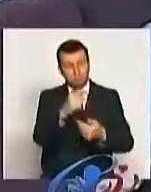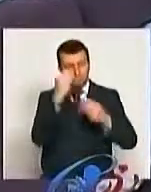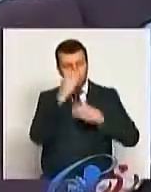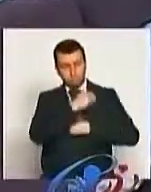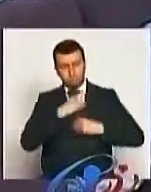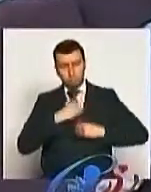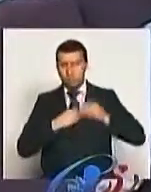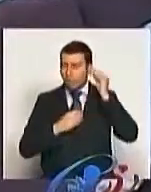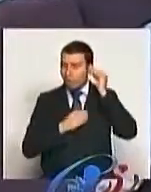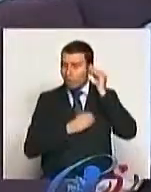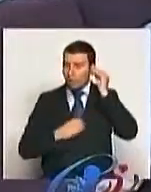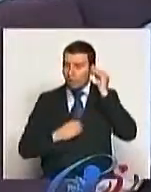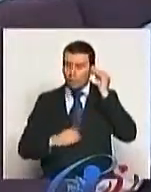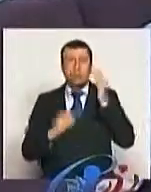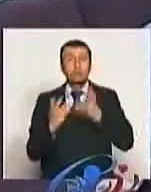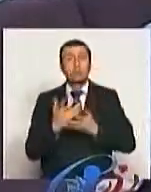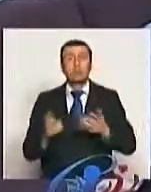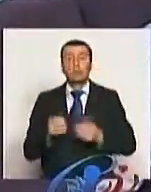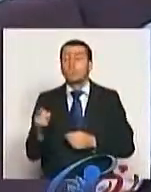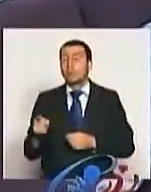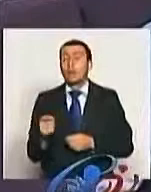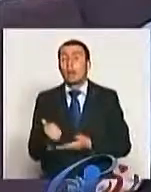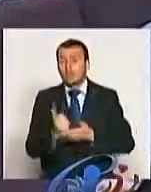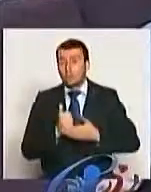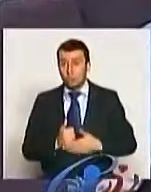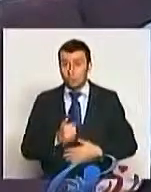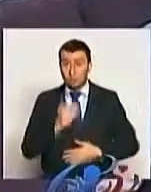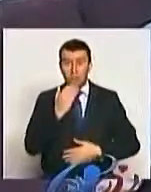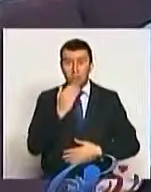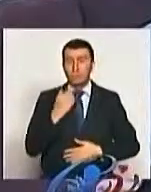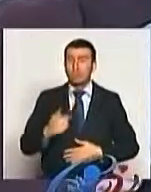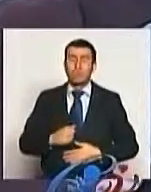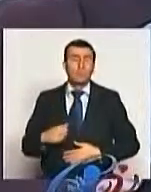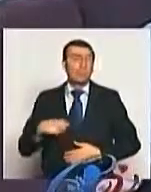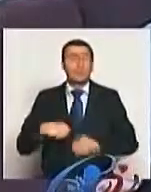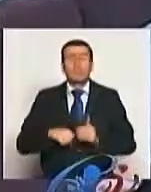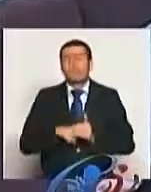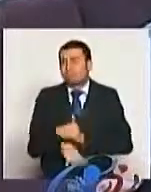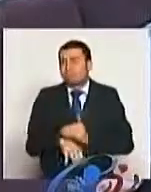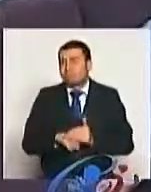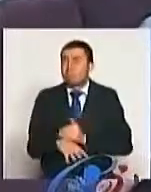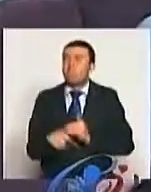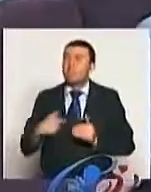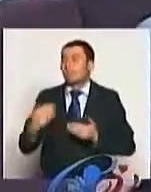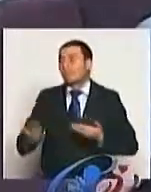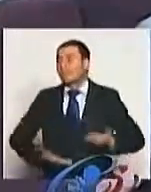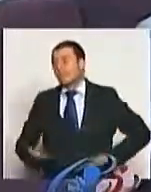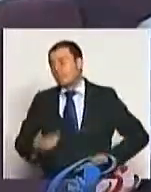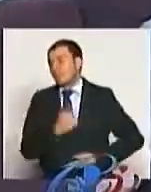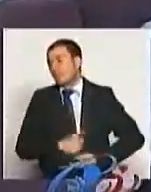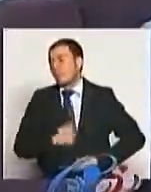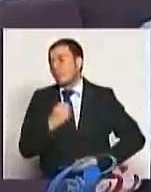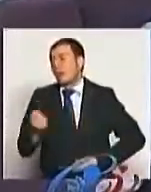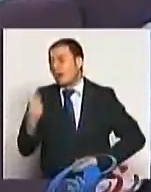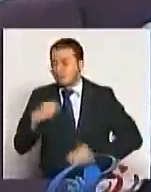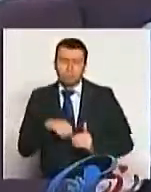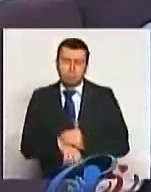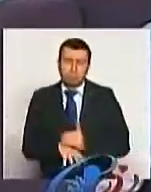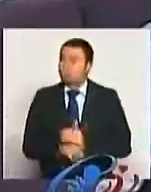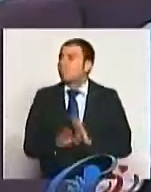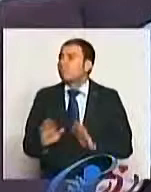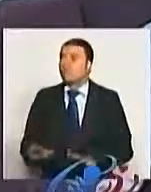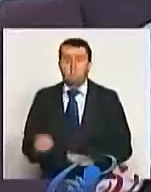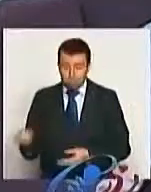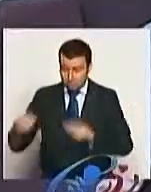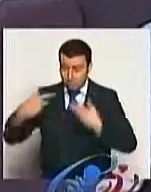me preocupa mucho, llega la persona, no, es que yo tenía una diarrea y pasé por una tienda, una farmacia y me mandaron estos